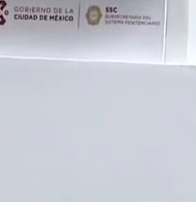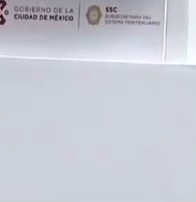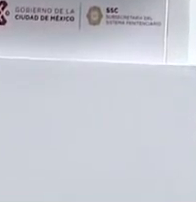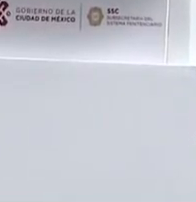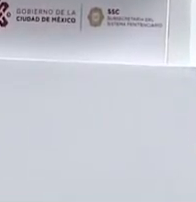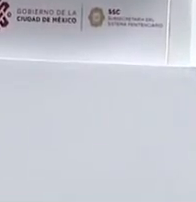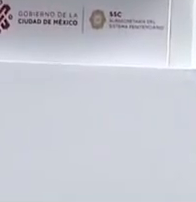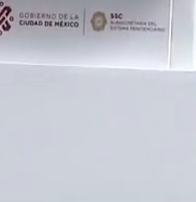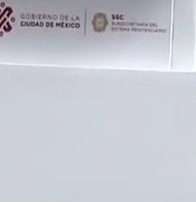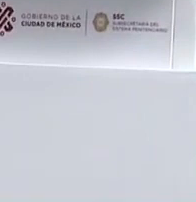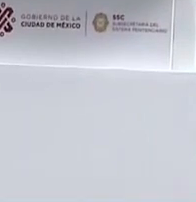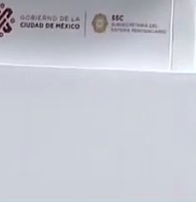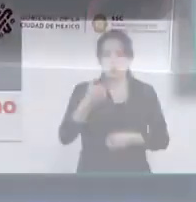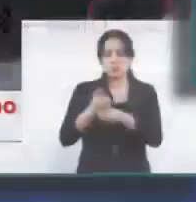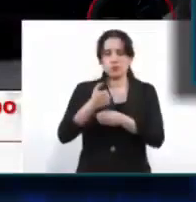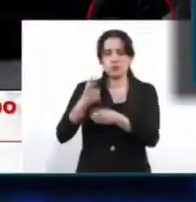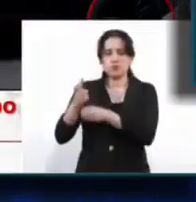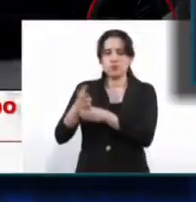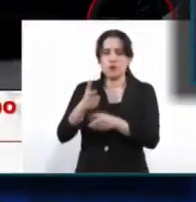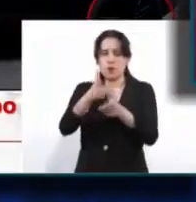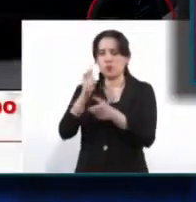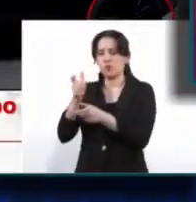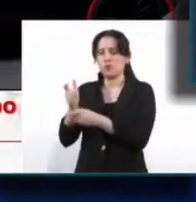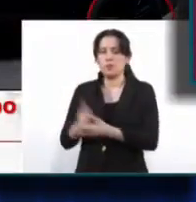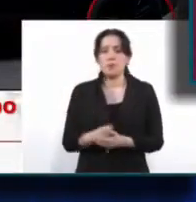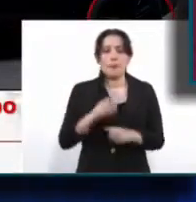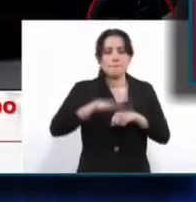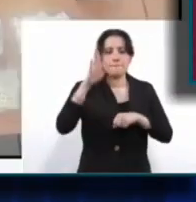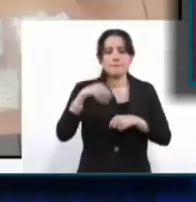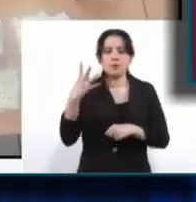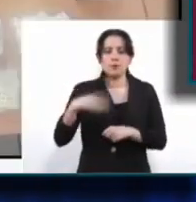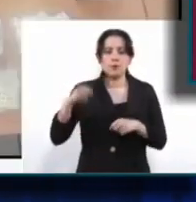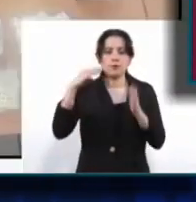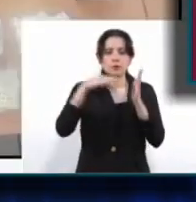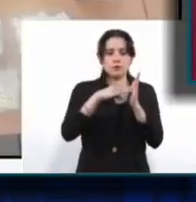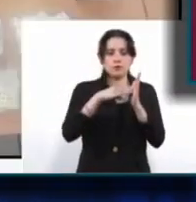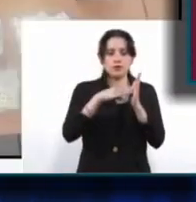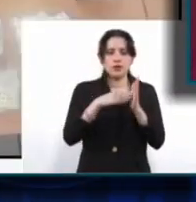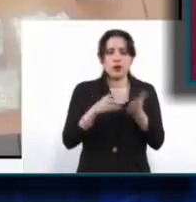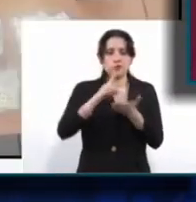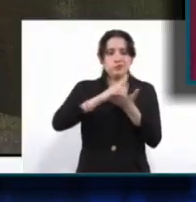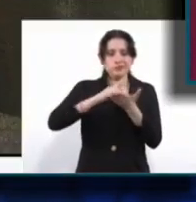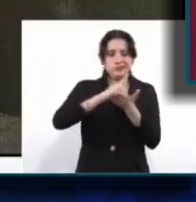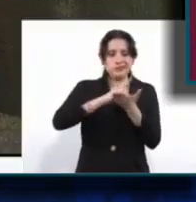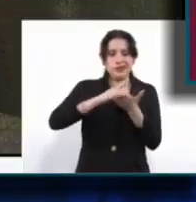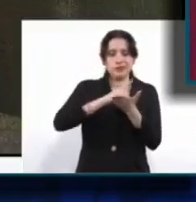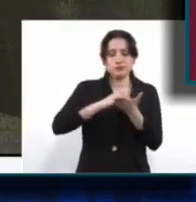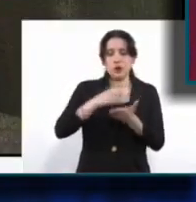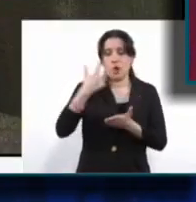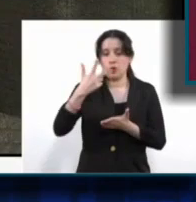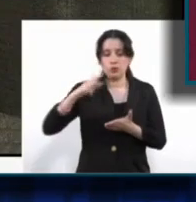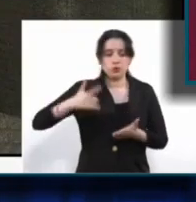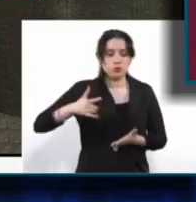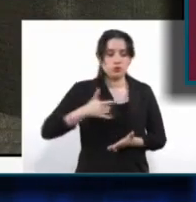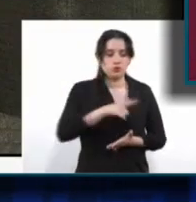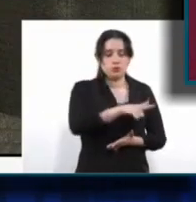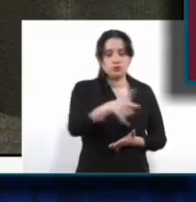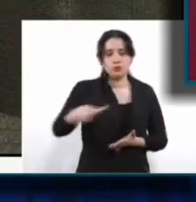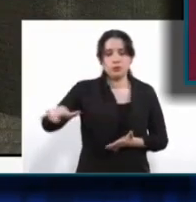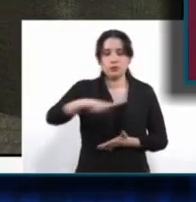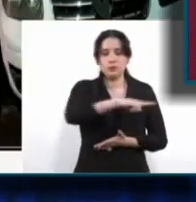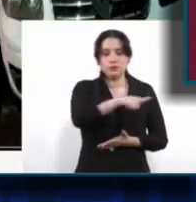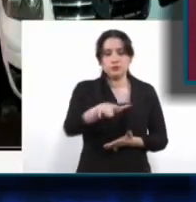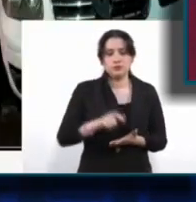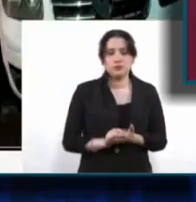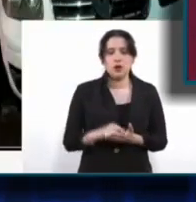mostrar el secretario utilizado como muro durante la agresión a las personas detenidas está